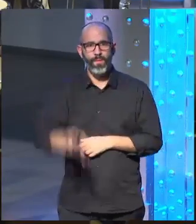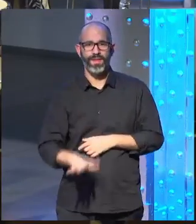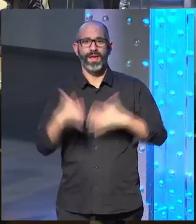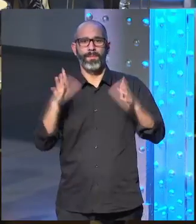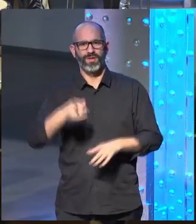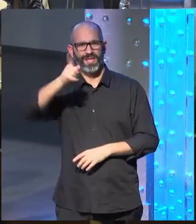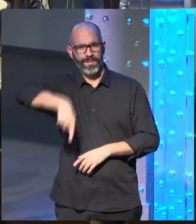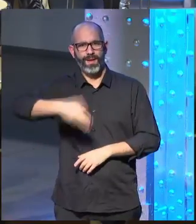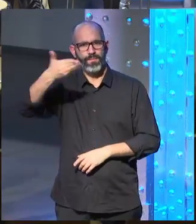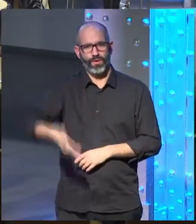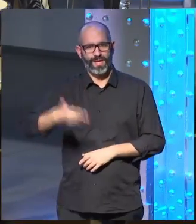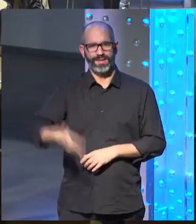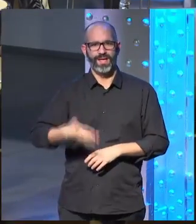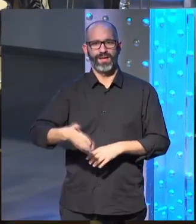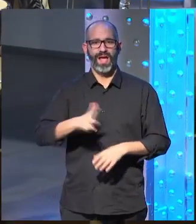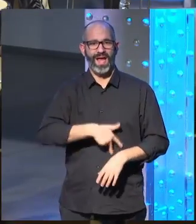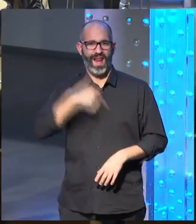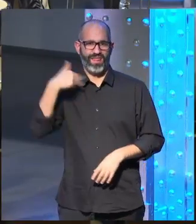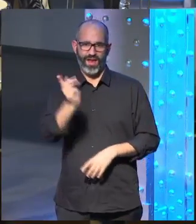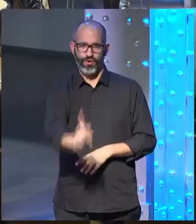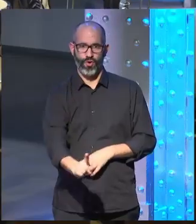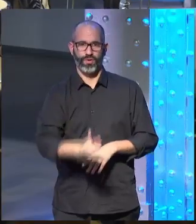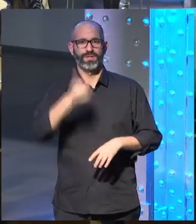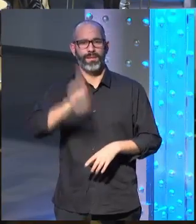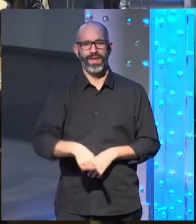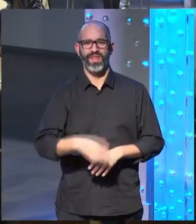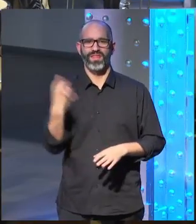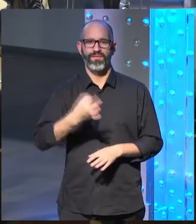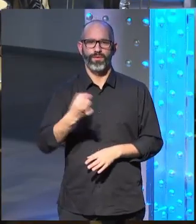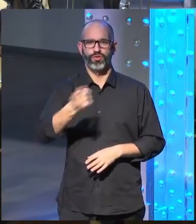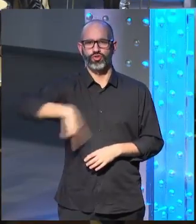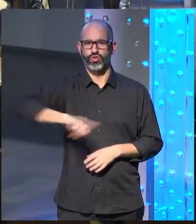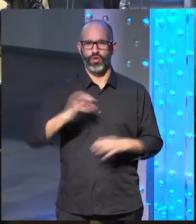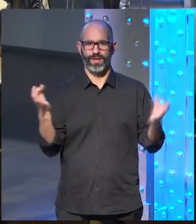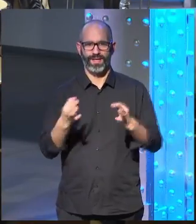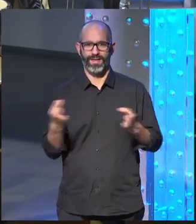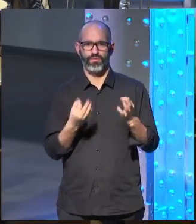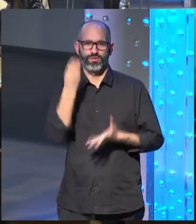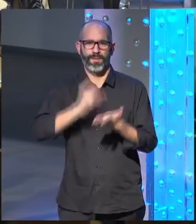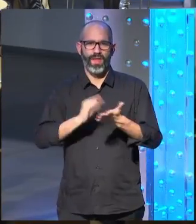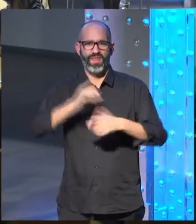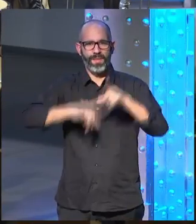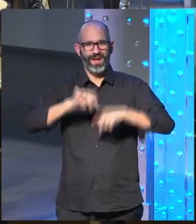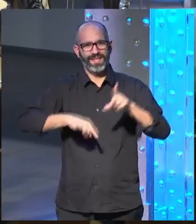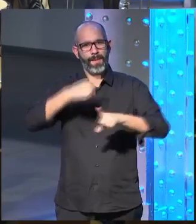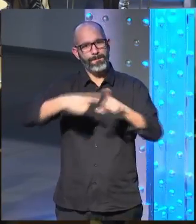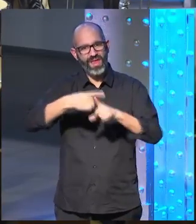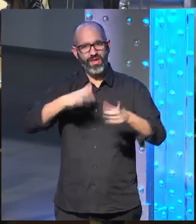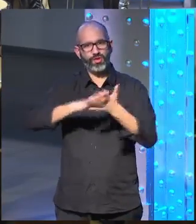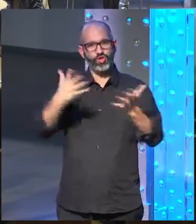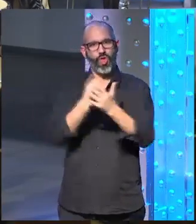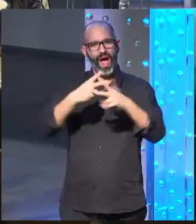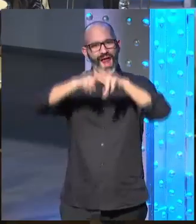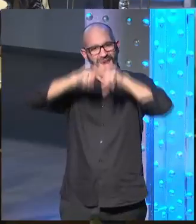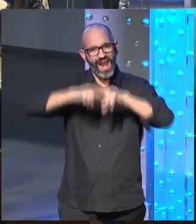complicado también generalizar. Yo procuro siempre coger las medias y coger todos los análisis